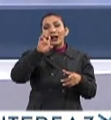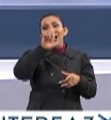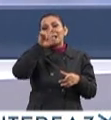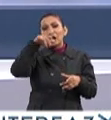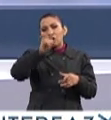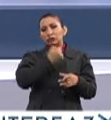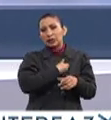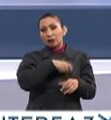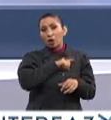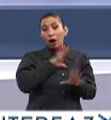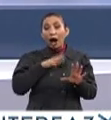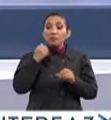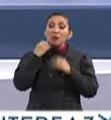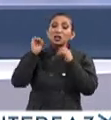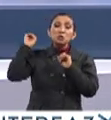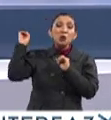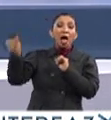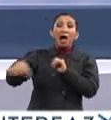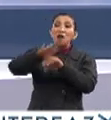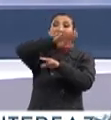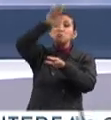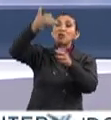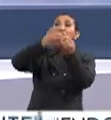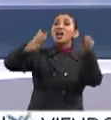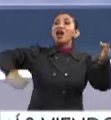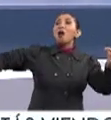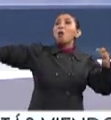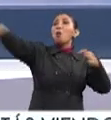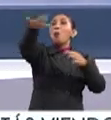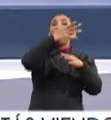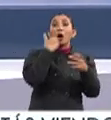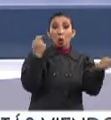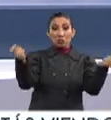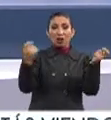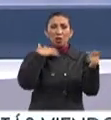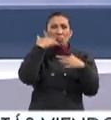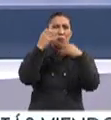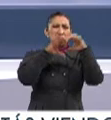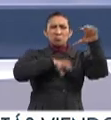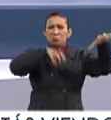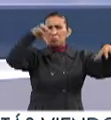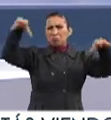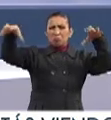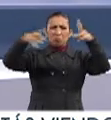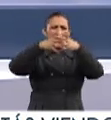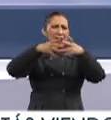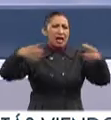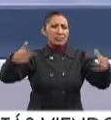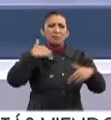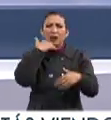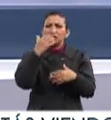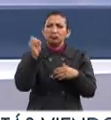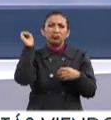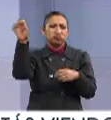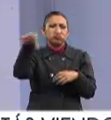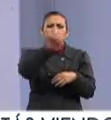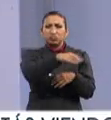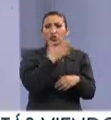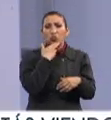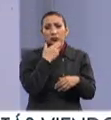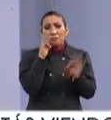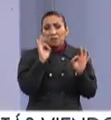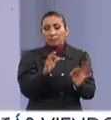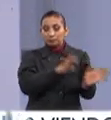¿no? Lo que tenemos son tiraderos a cielo abierto que no son controlados, que tenemos una contaminación enorme por este tipo de mal